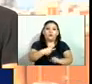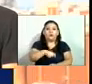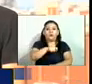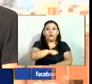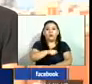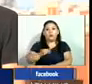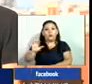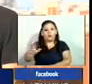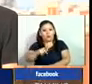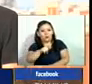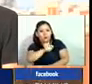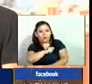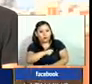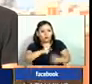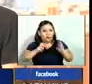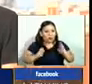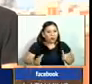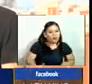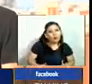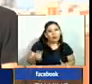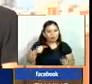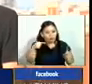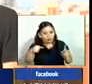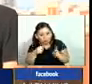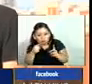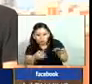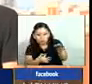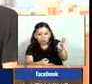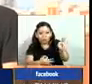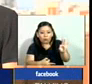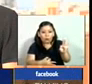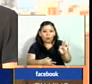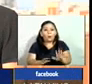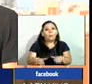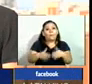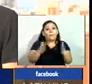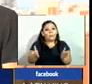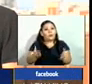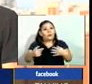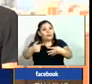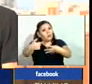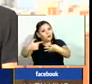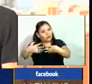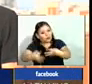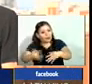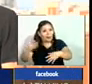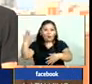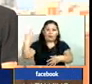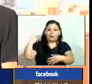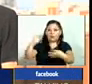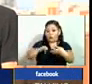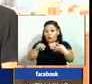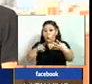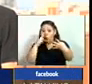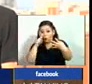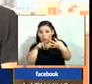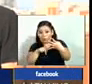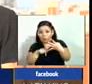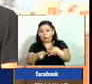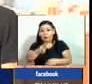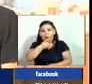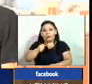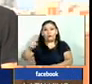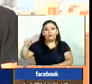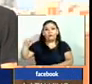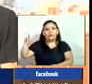de gobiernos de los hospitales tendrán que responder ahora a las acusaciones las primeras acciones legales se llevaron a cabo a finales de junio Alfonso Beato